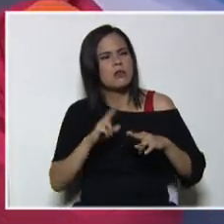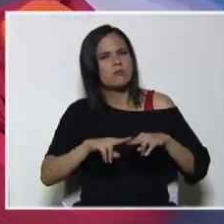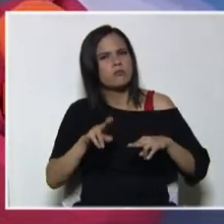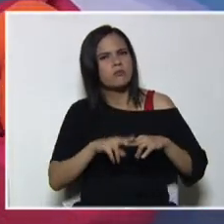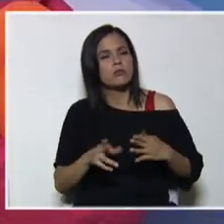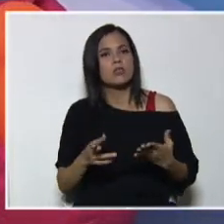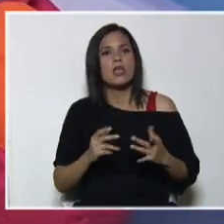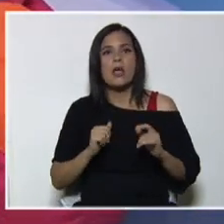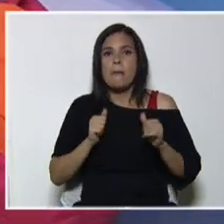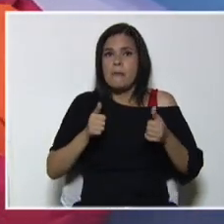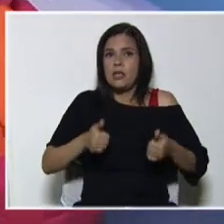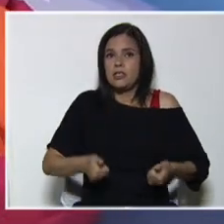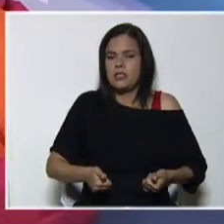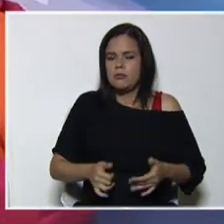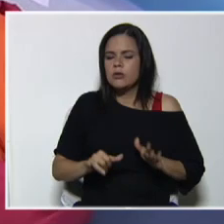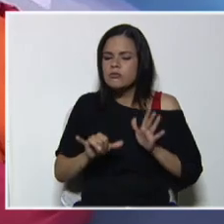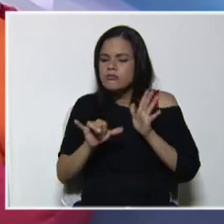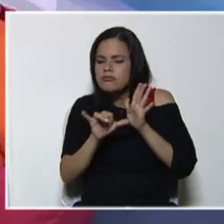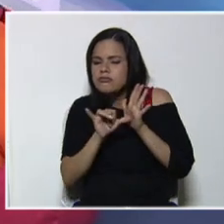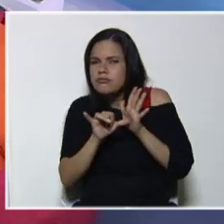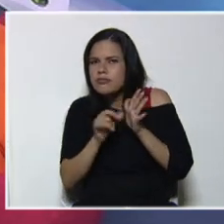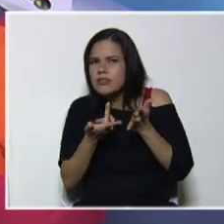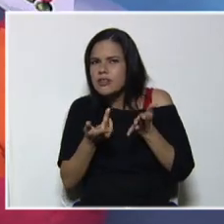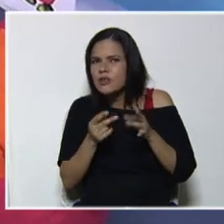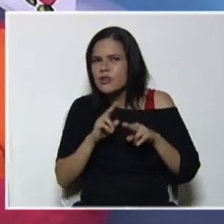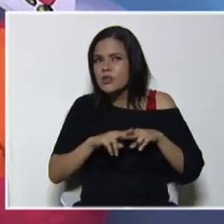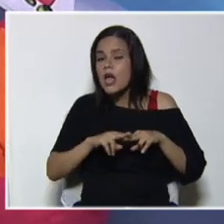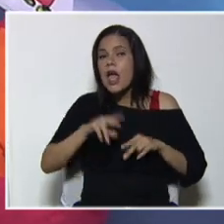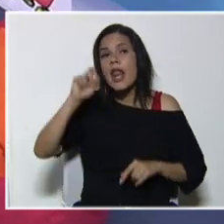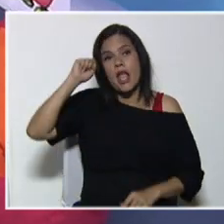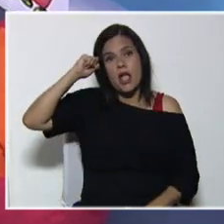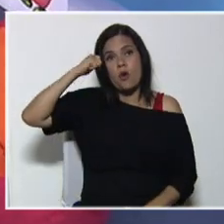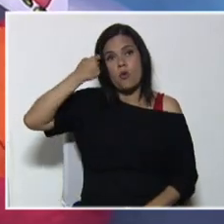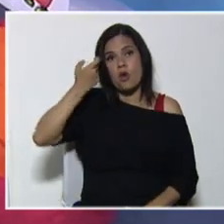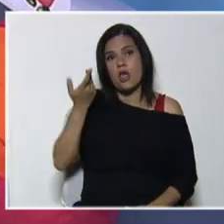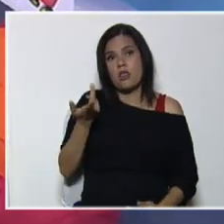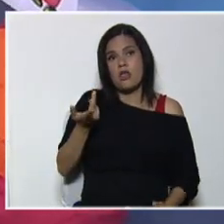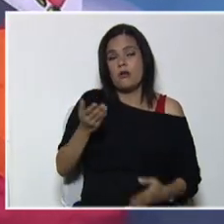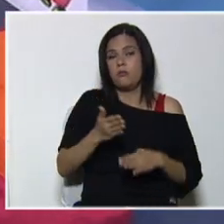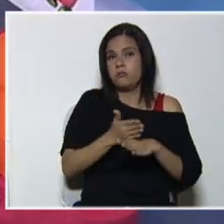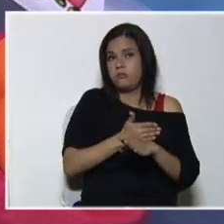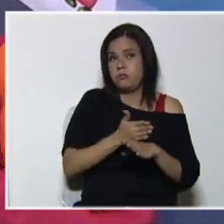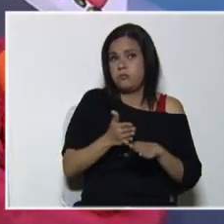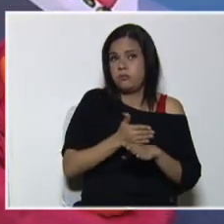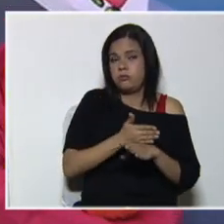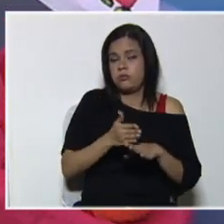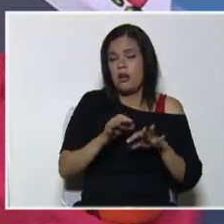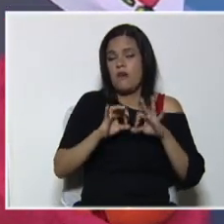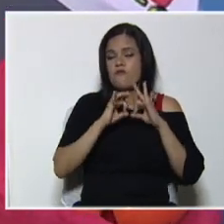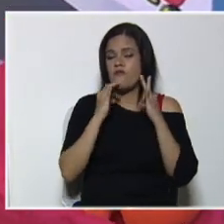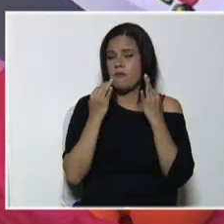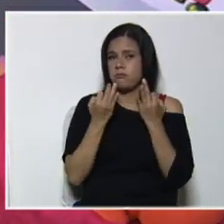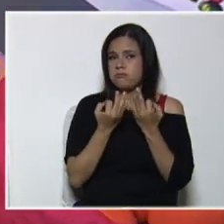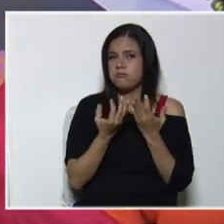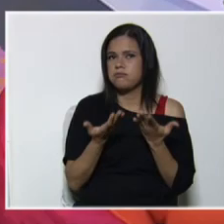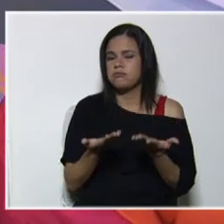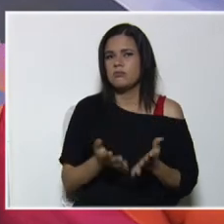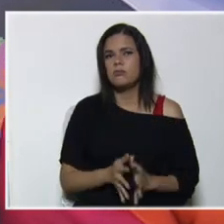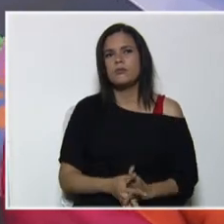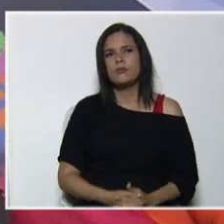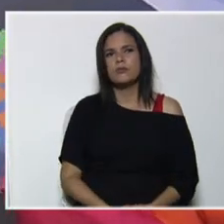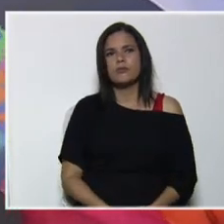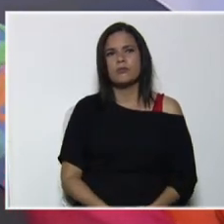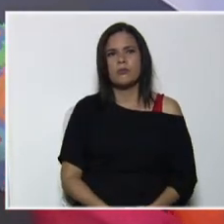comenzamos acercándonos a ellos. Recuerden que vamos a compartir en familia,